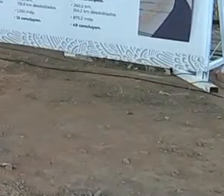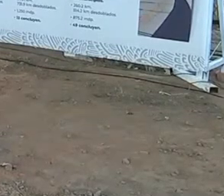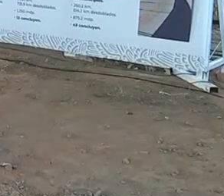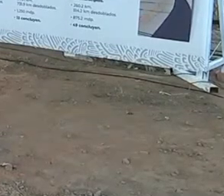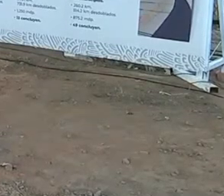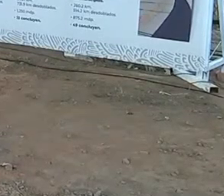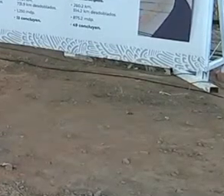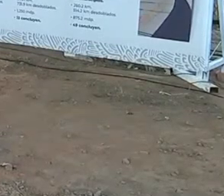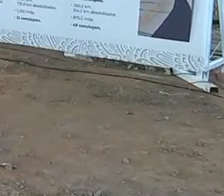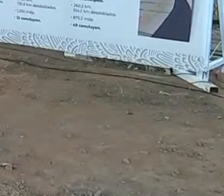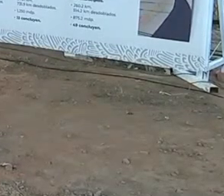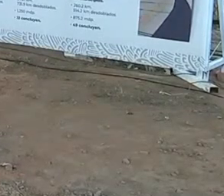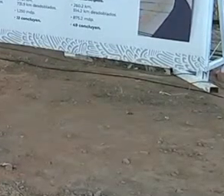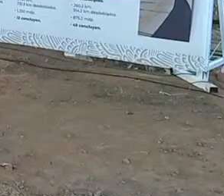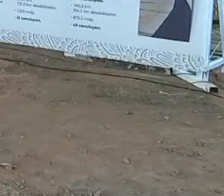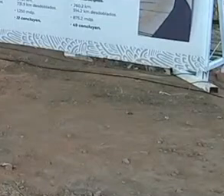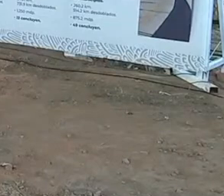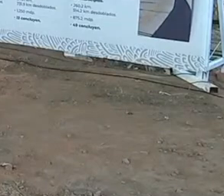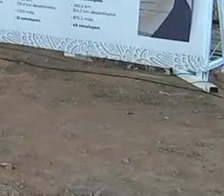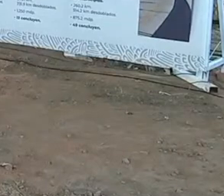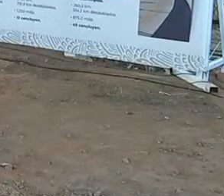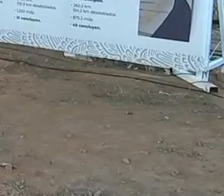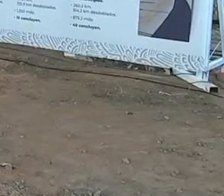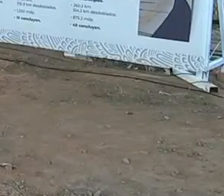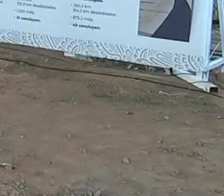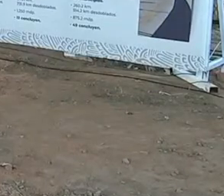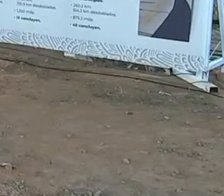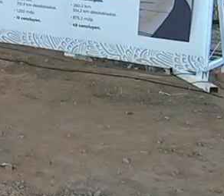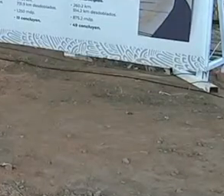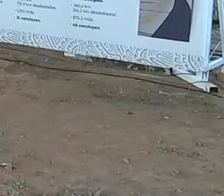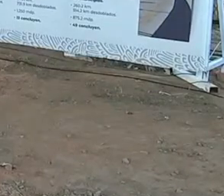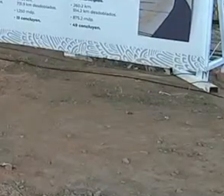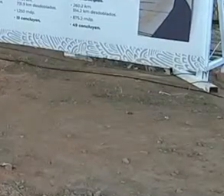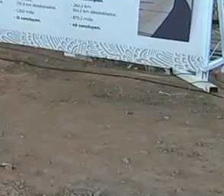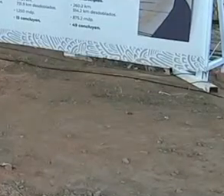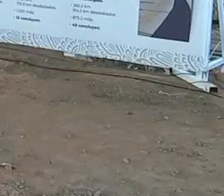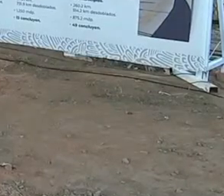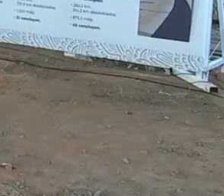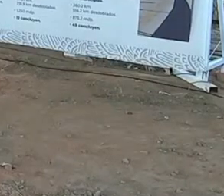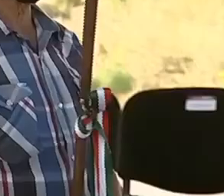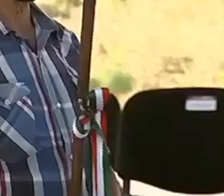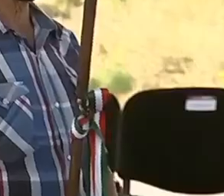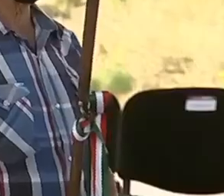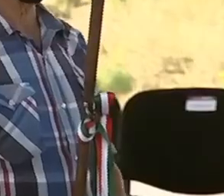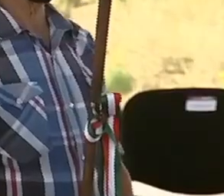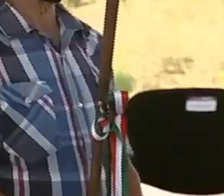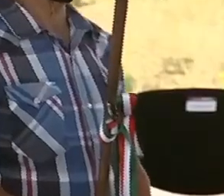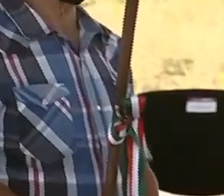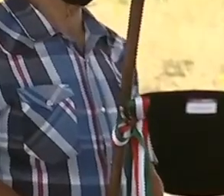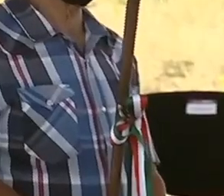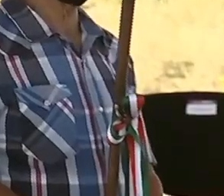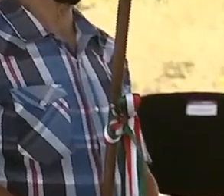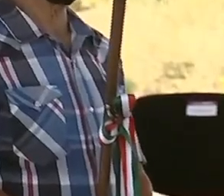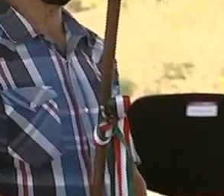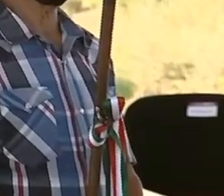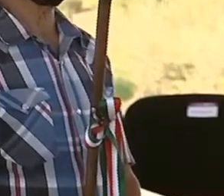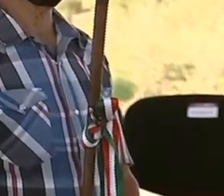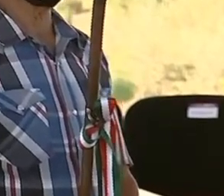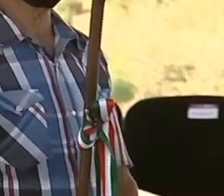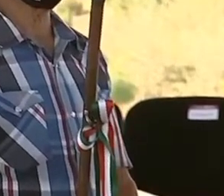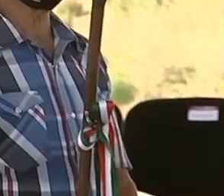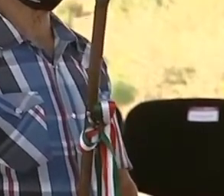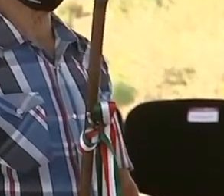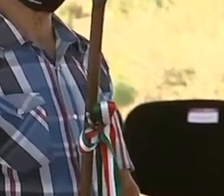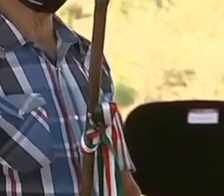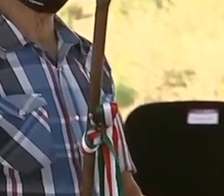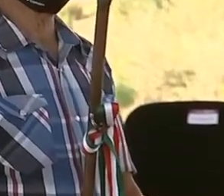tienen otras características. Ya digamos, si hablamos de Durango, pues son carreteras madereras que ya no habría la posibilidad de trabajarlas